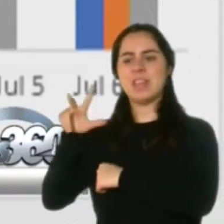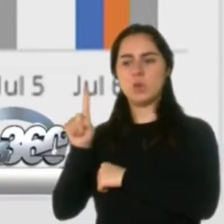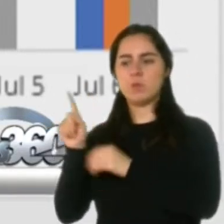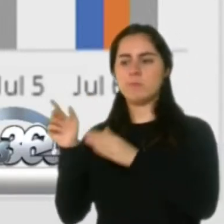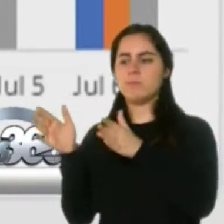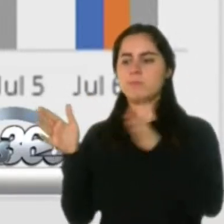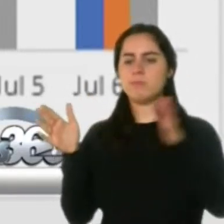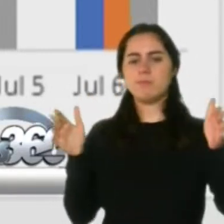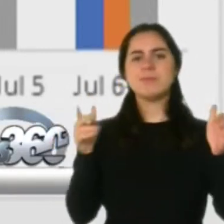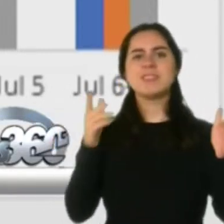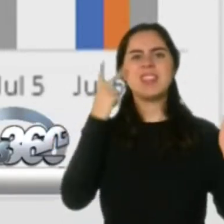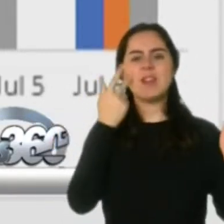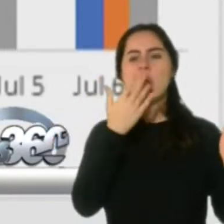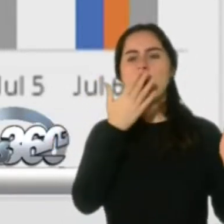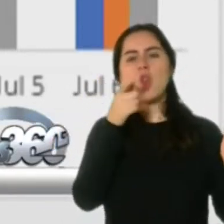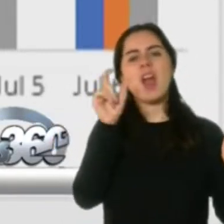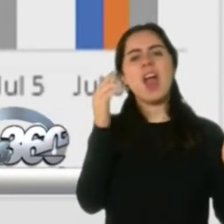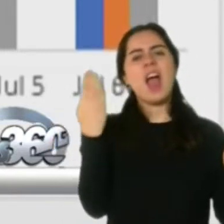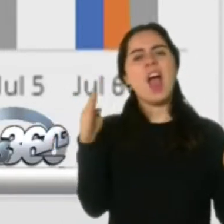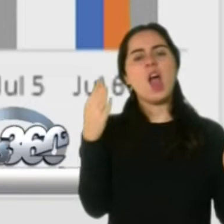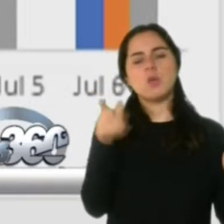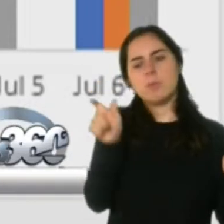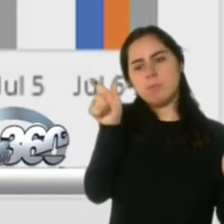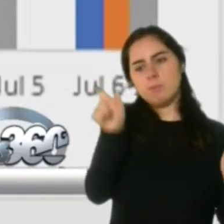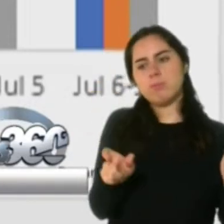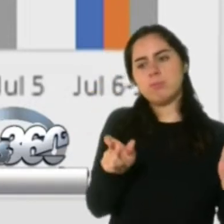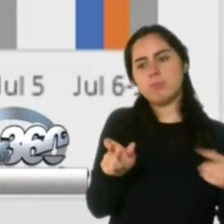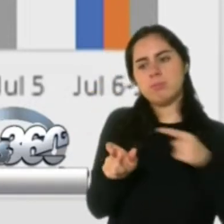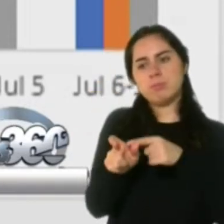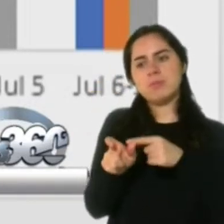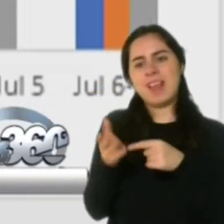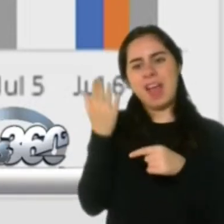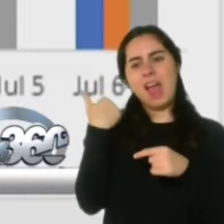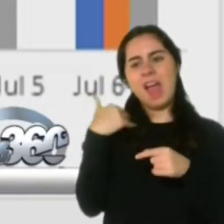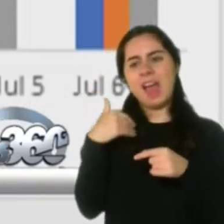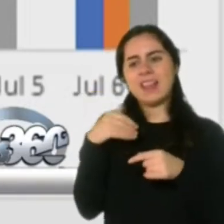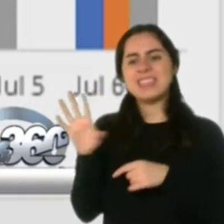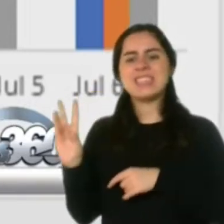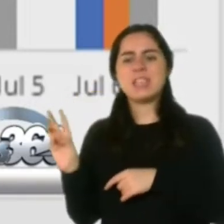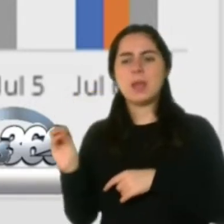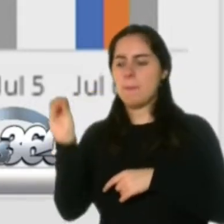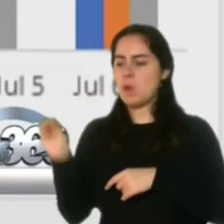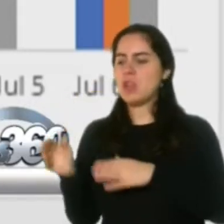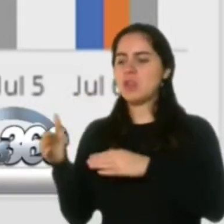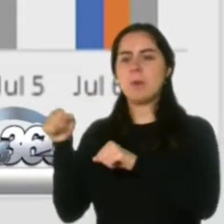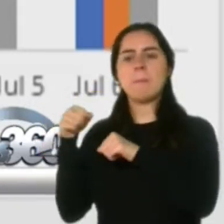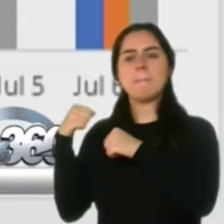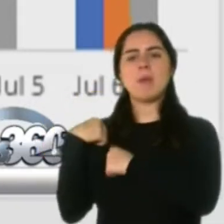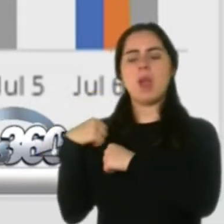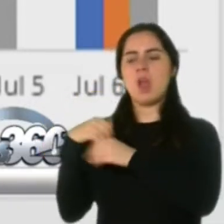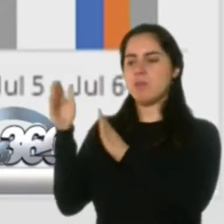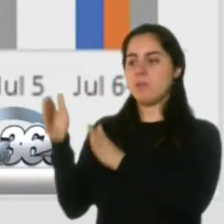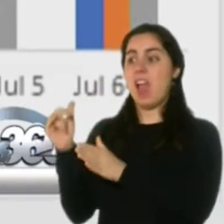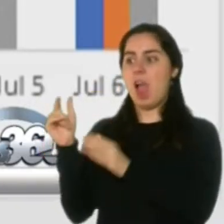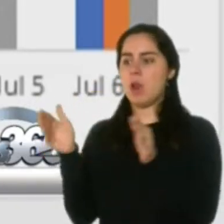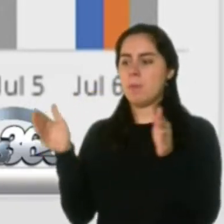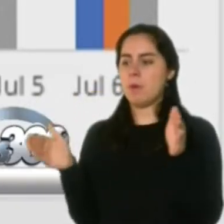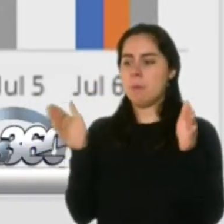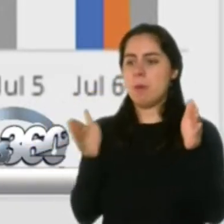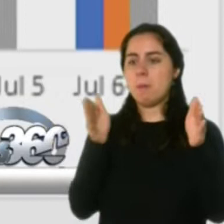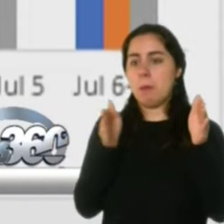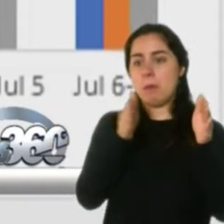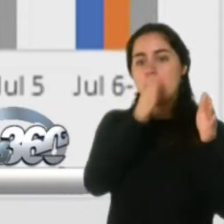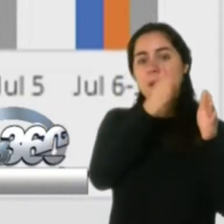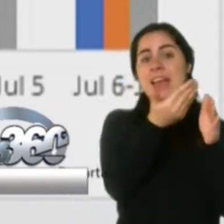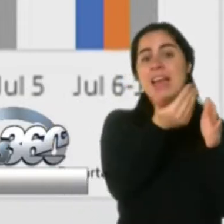que durante el periodo antes de mayo 31 estaba cerca del 6%, básicamente subió a un